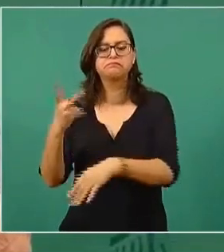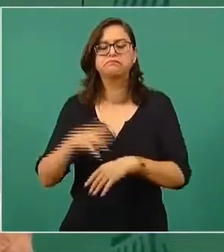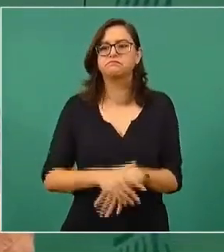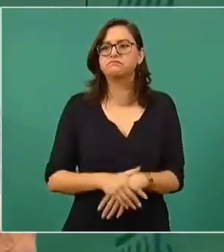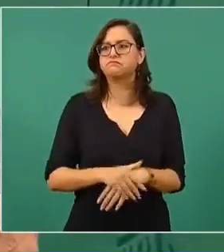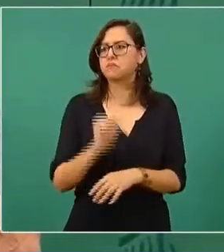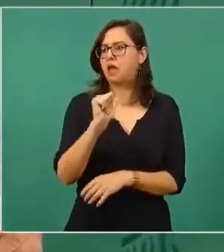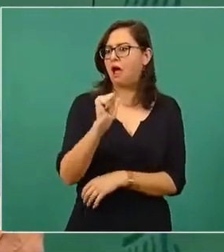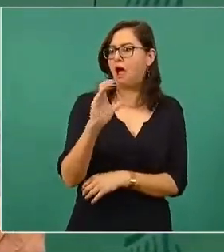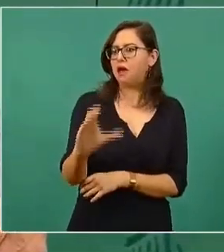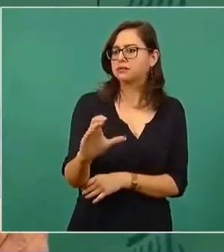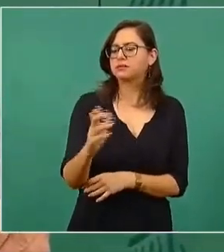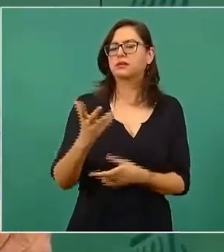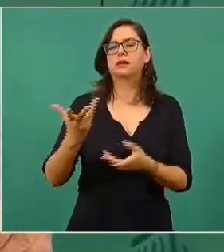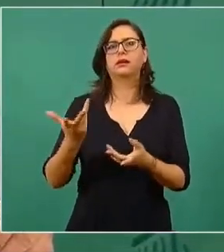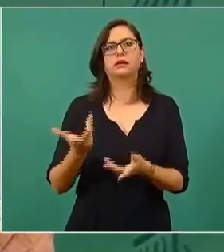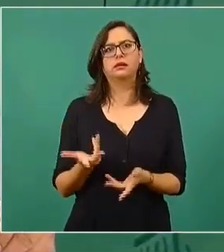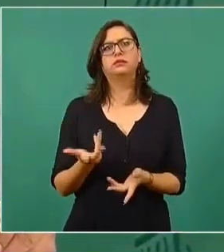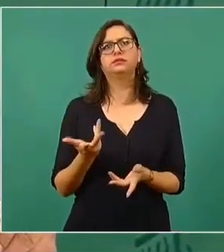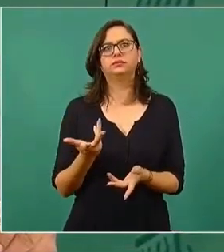sociedad civil.